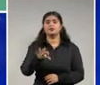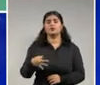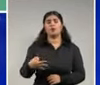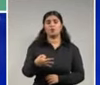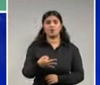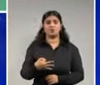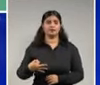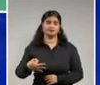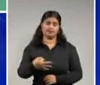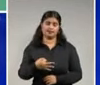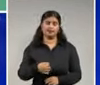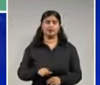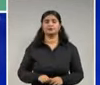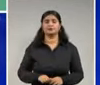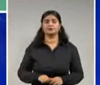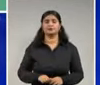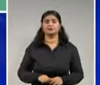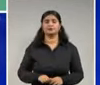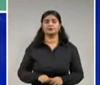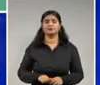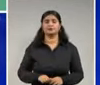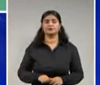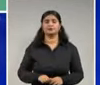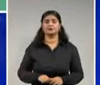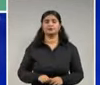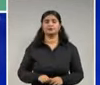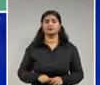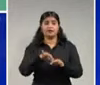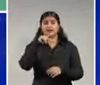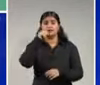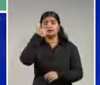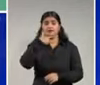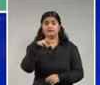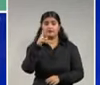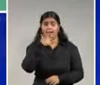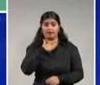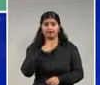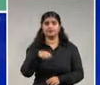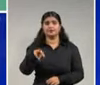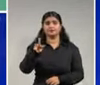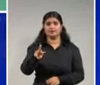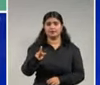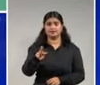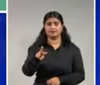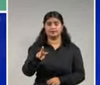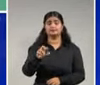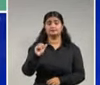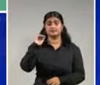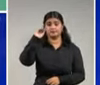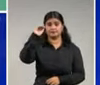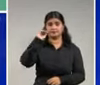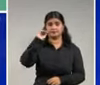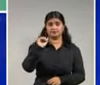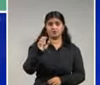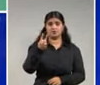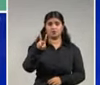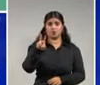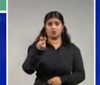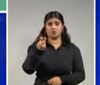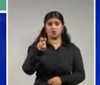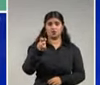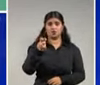municipios. El municipio de Jibara reportó 3 casos, Báguano 2, al igual que Holguín, y Banes solo reportó un enfermo